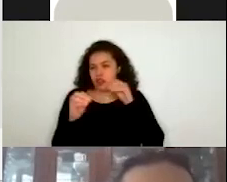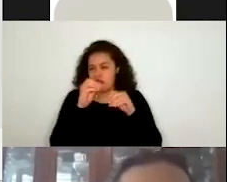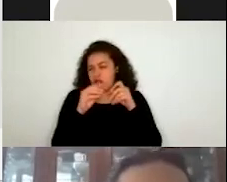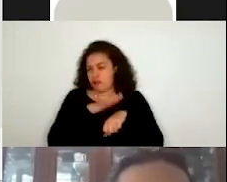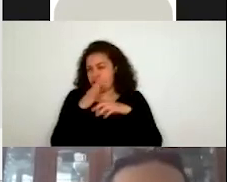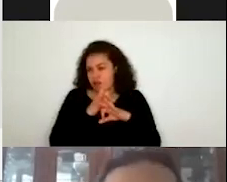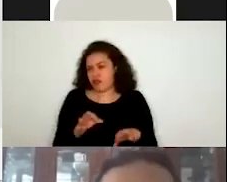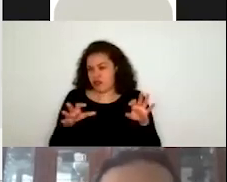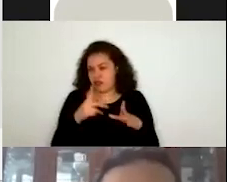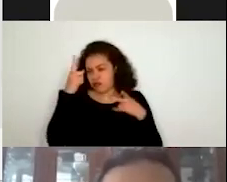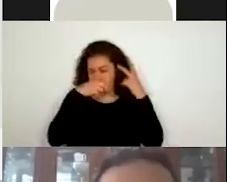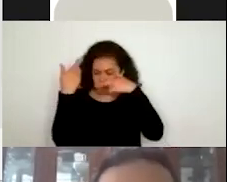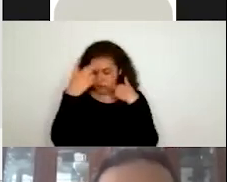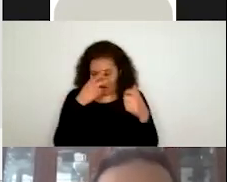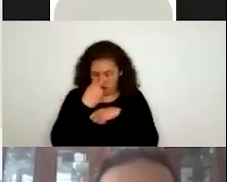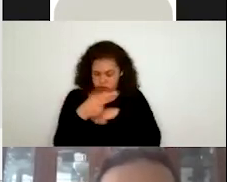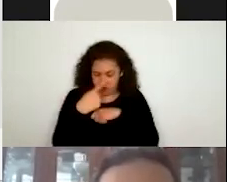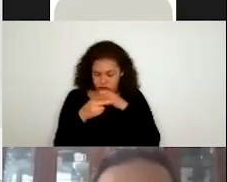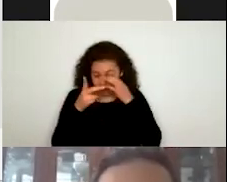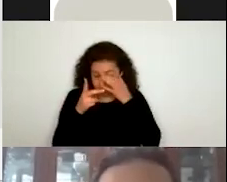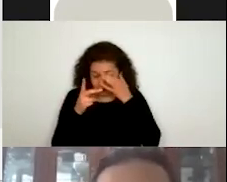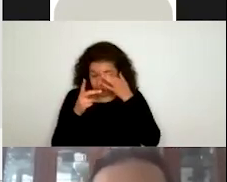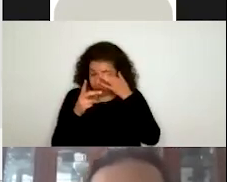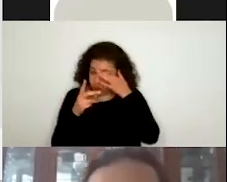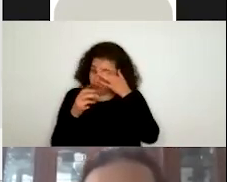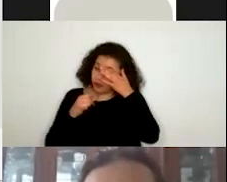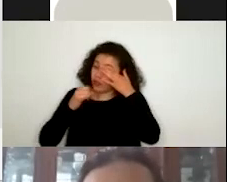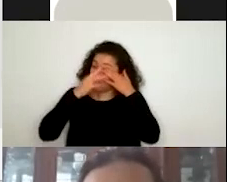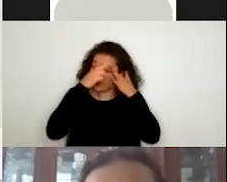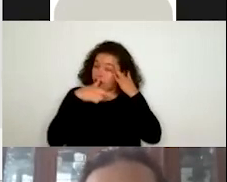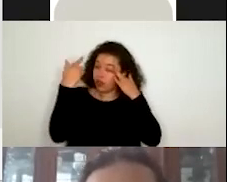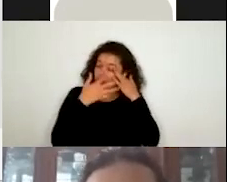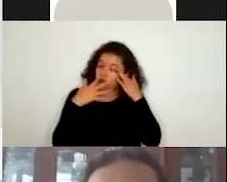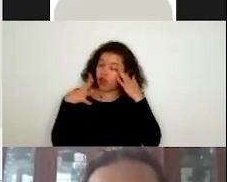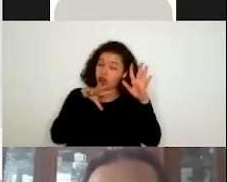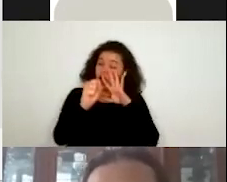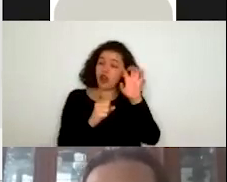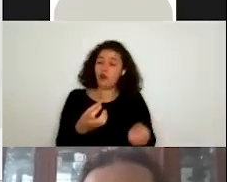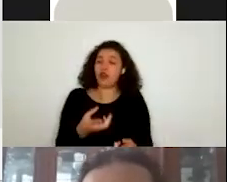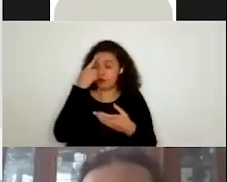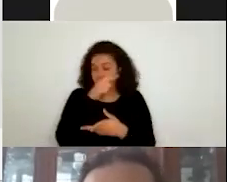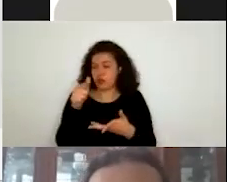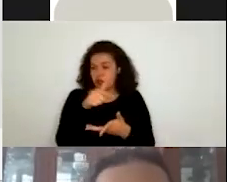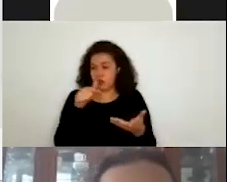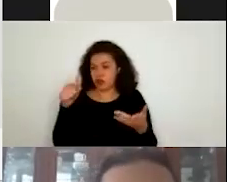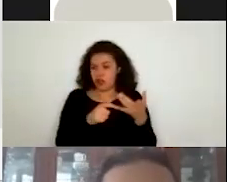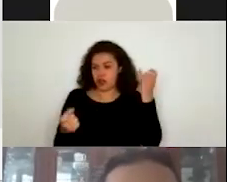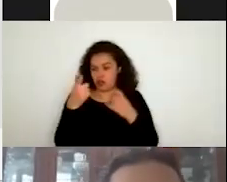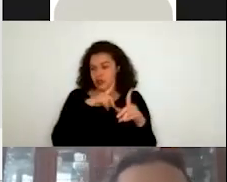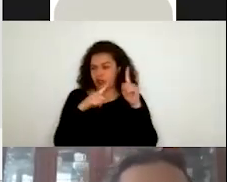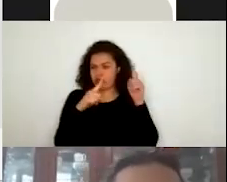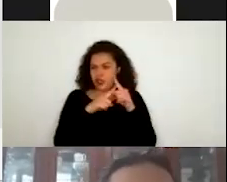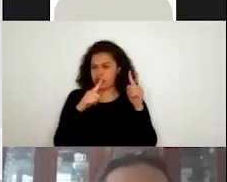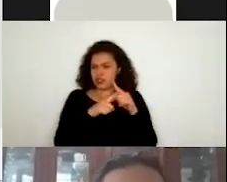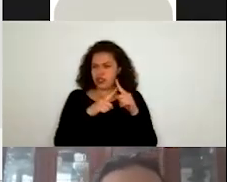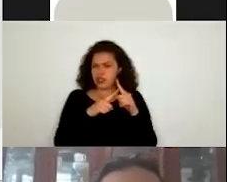con base en el análisis de riesgos, se determinarán a través de un análisis de impacto a la operación aquellas tareas que en